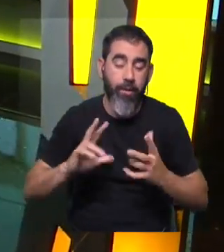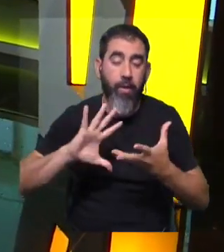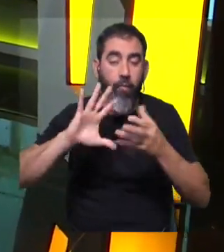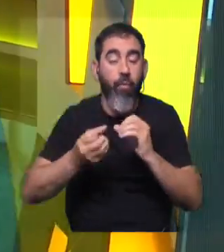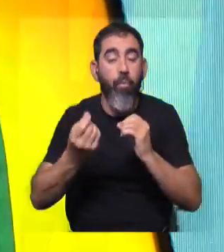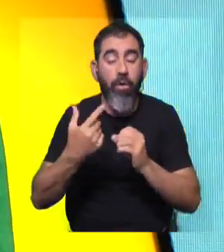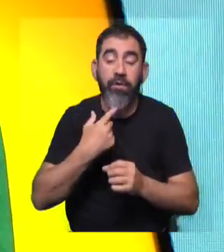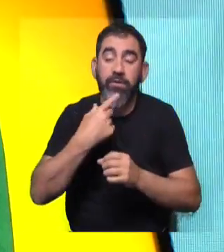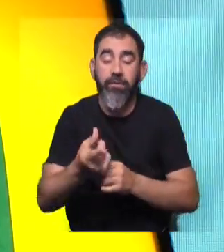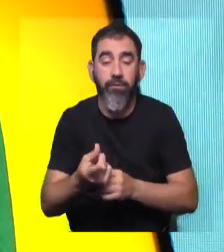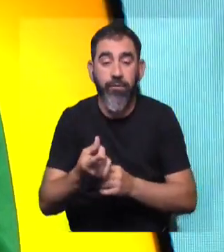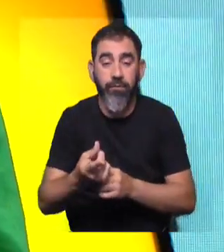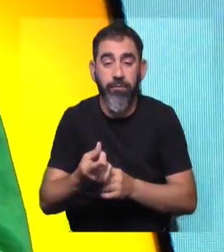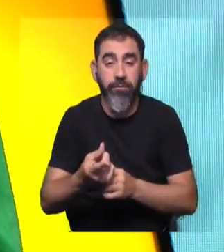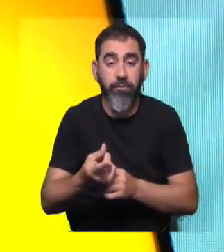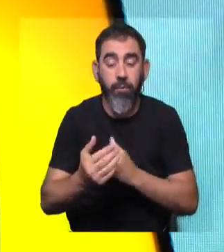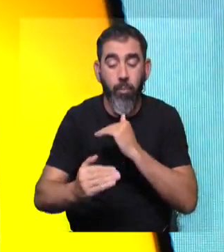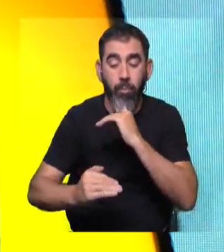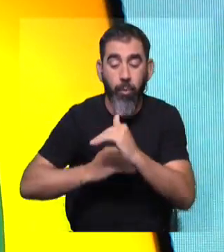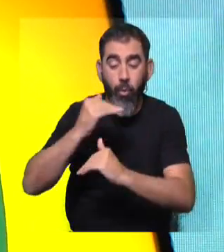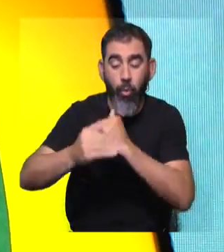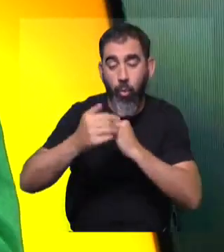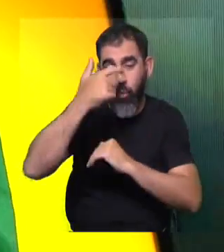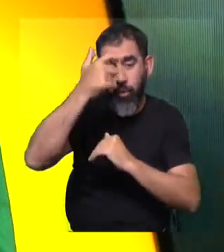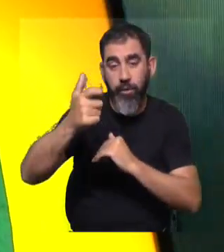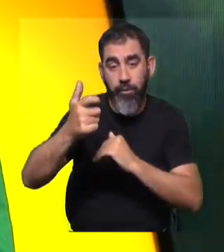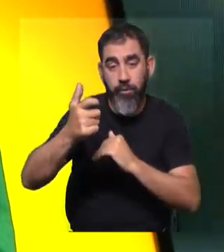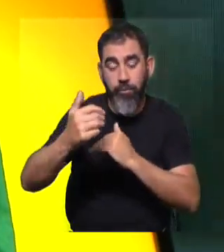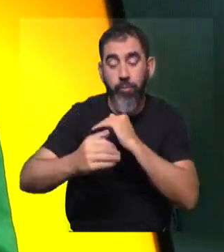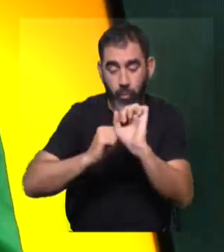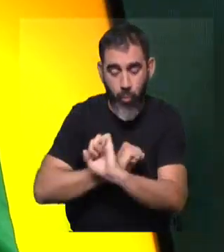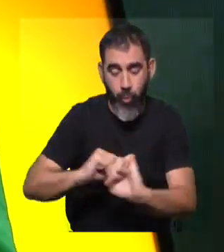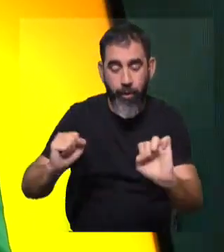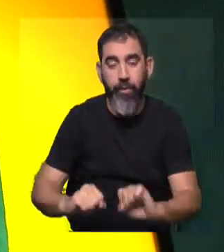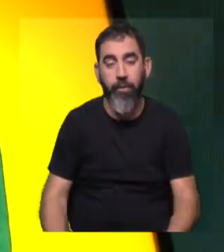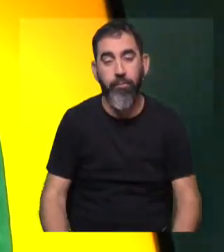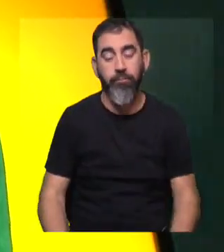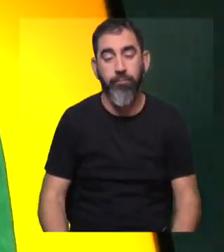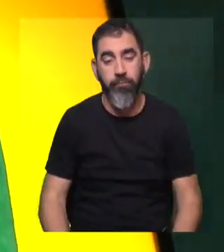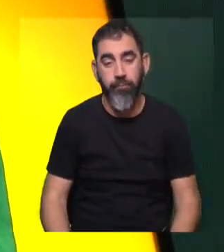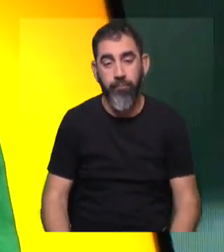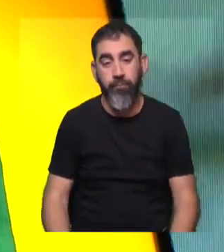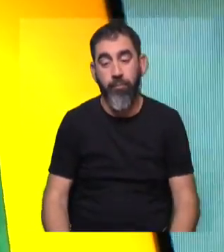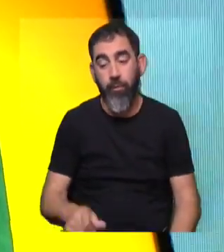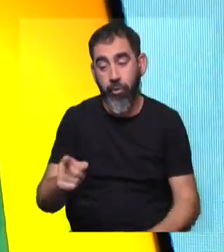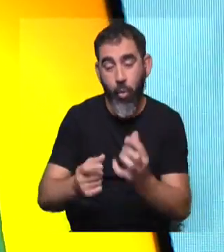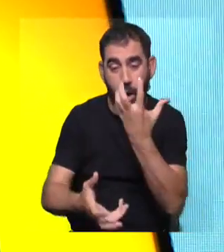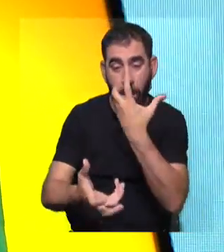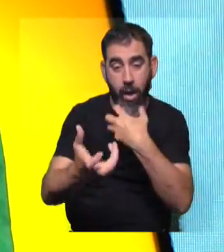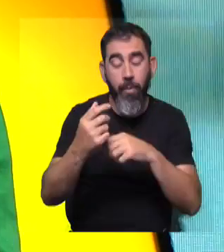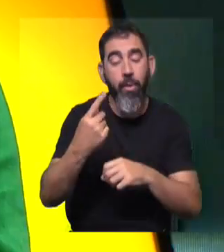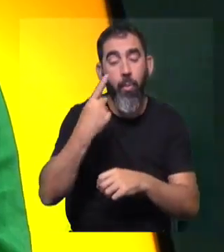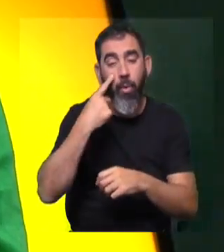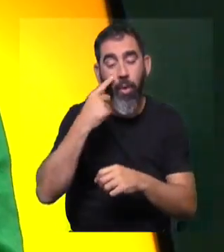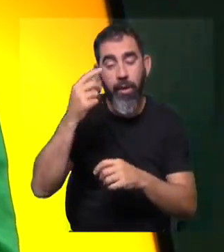los que ayudan a que el progreso, ocurra el progreso científico. Sobre estos modelos animales se prueban